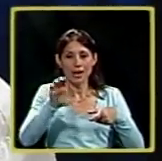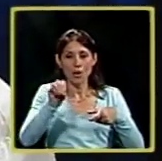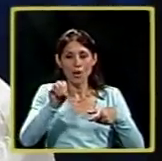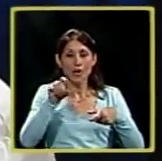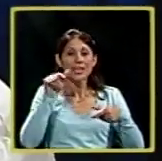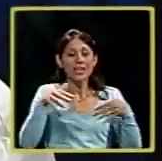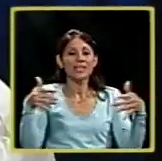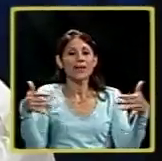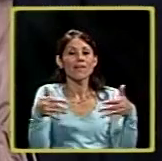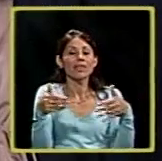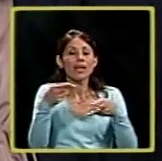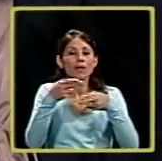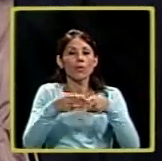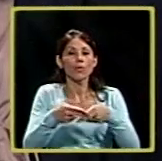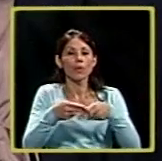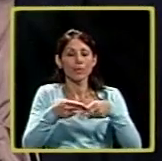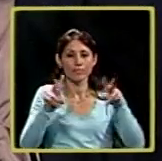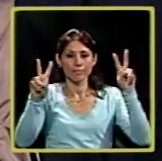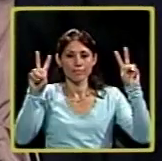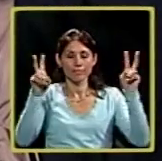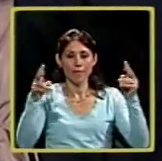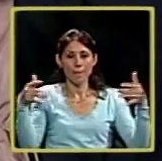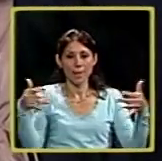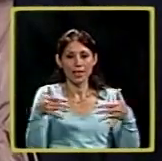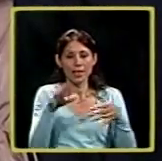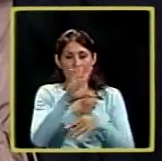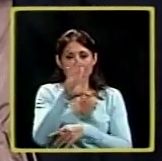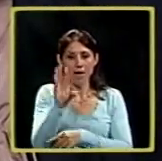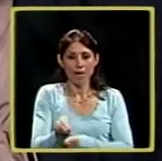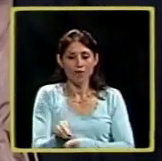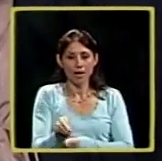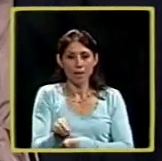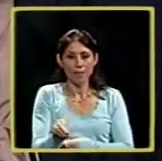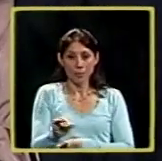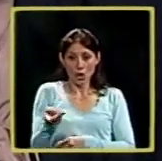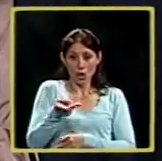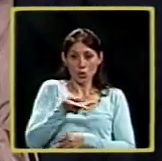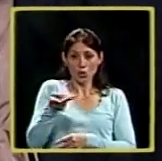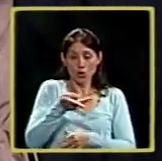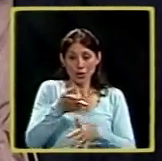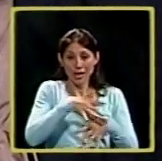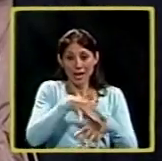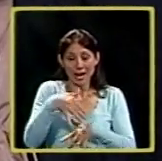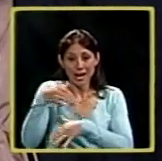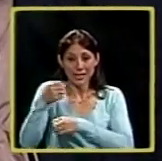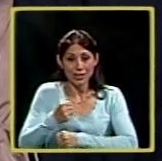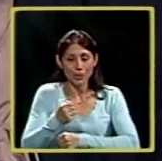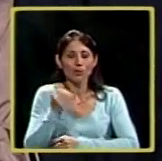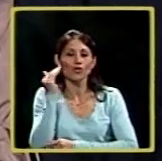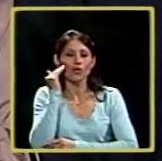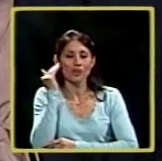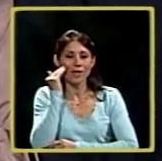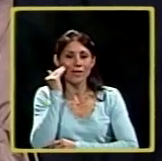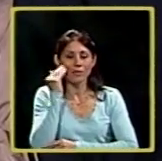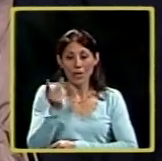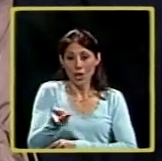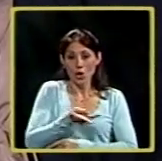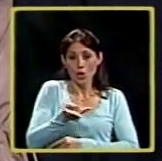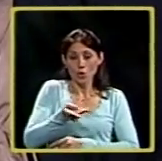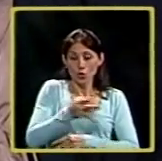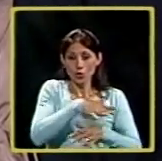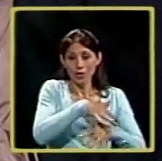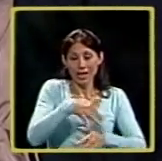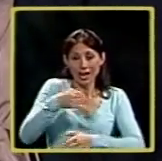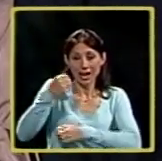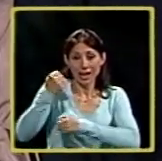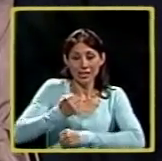batalla de África. Los dos ejércitos lo saben, Los dos ejércitos preparan un